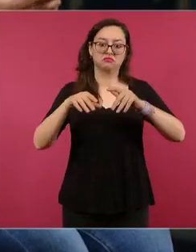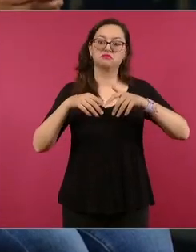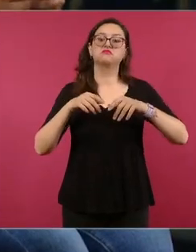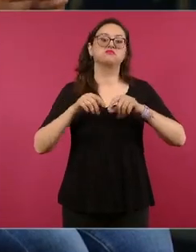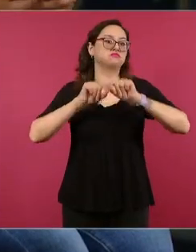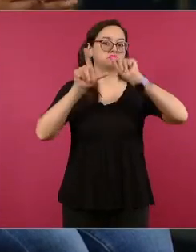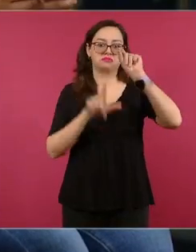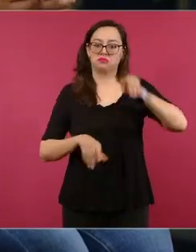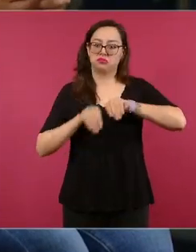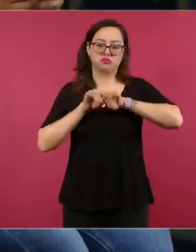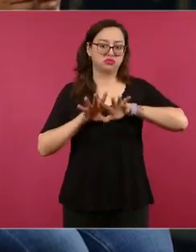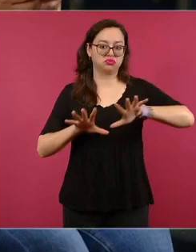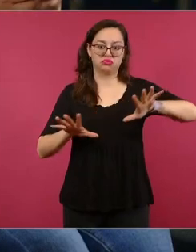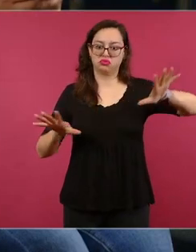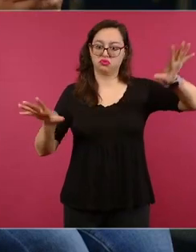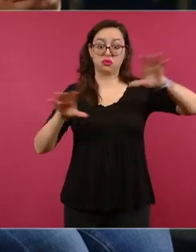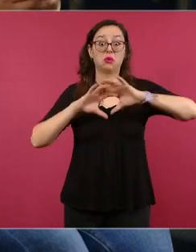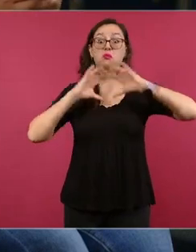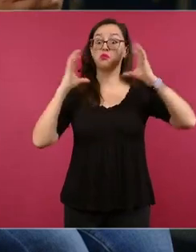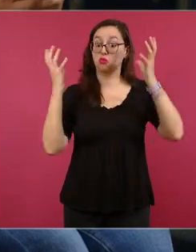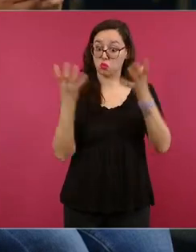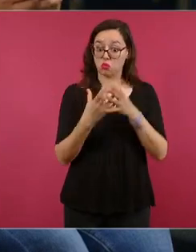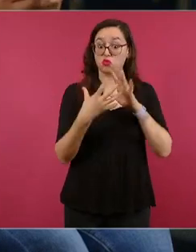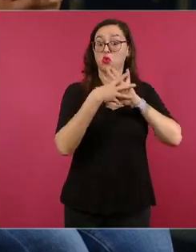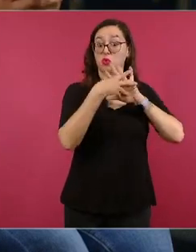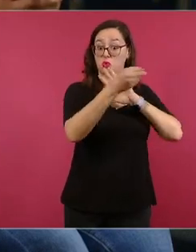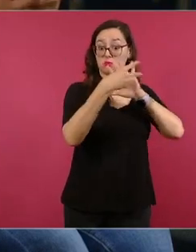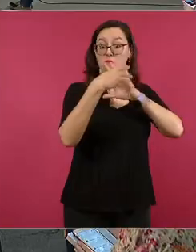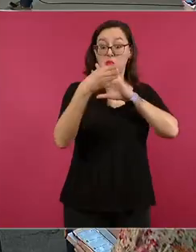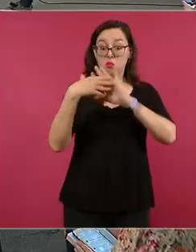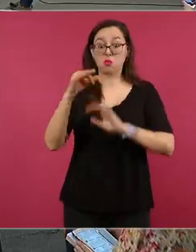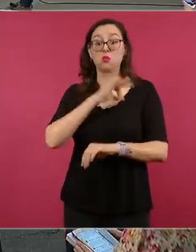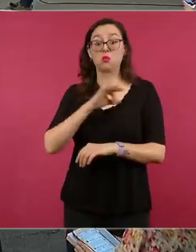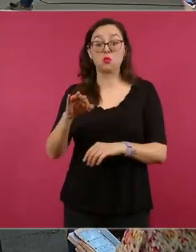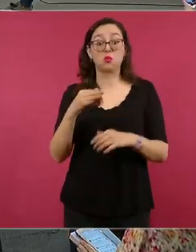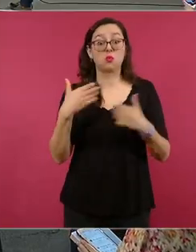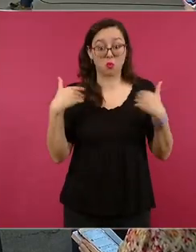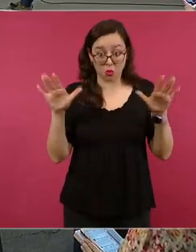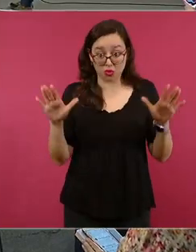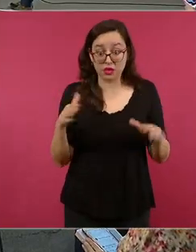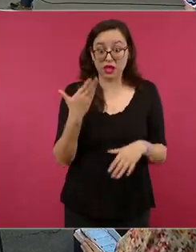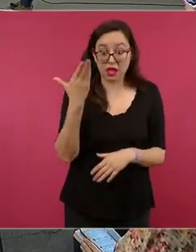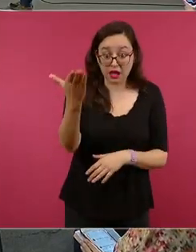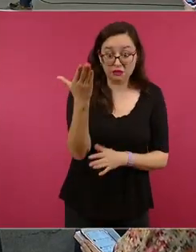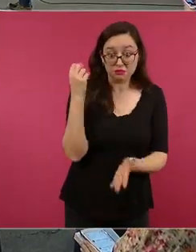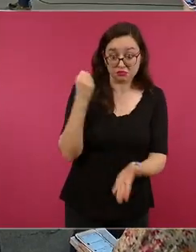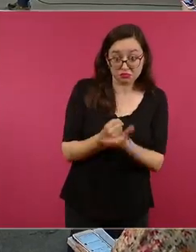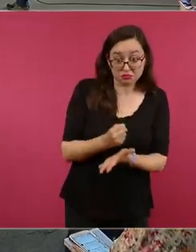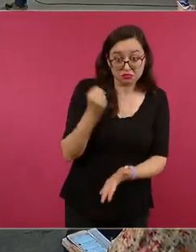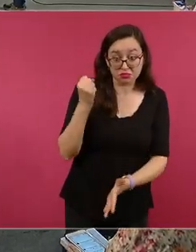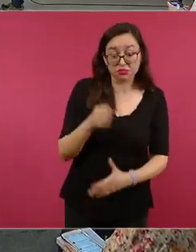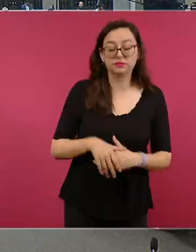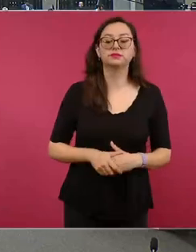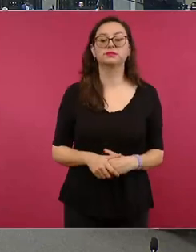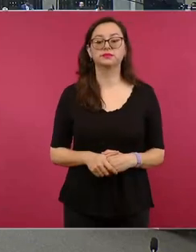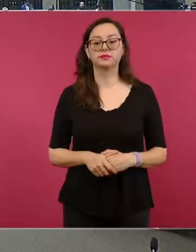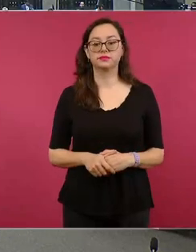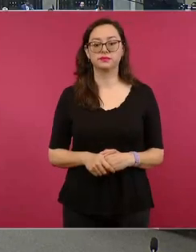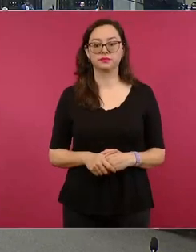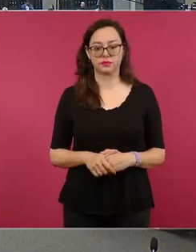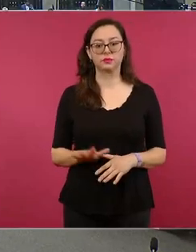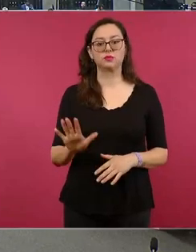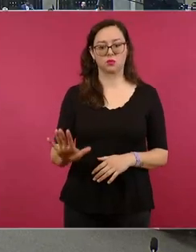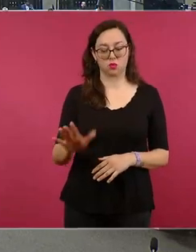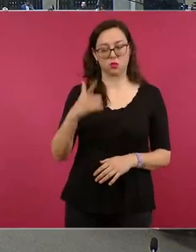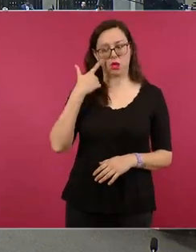gran relevancia a nivel mundial. ¿Podemos contar con el decreto para el próximo mes de septiembre, señor presidente? Lo